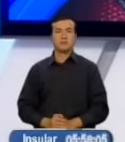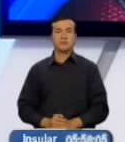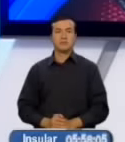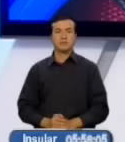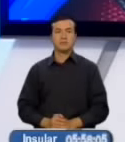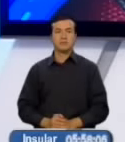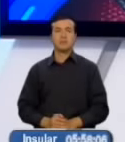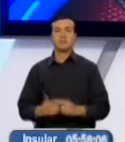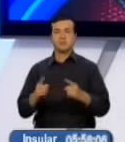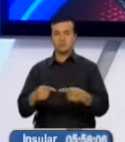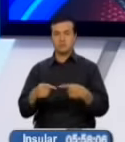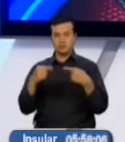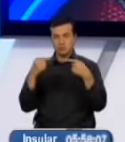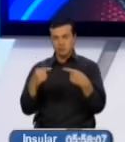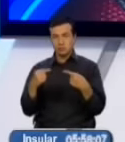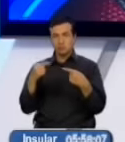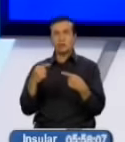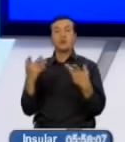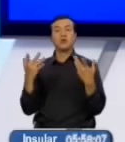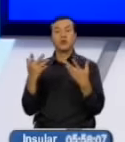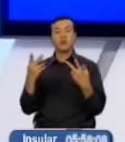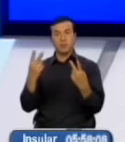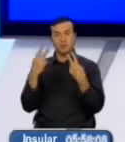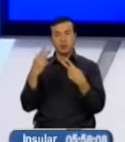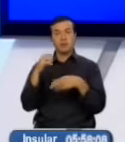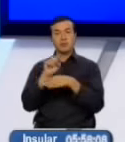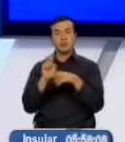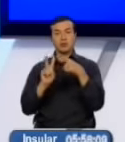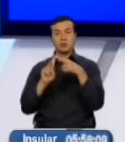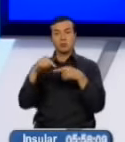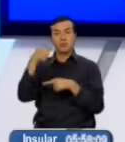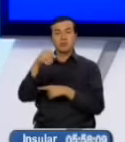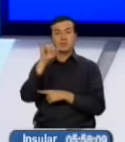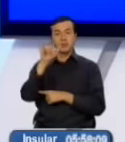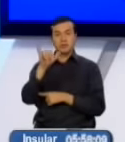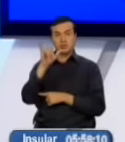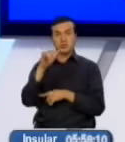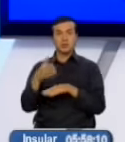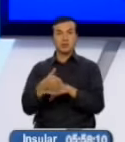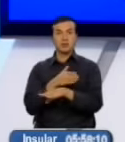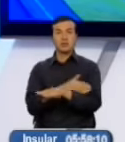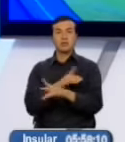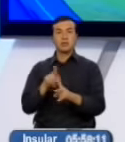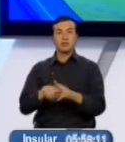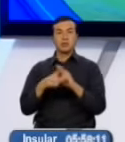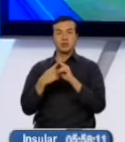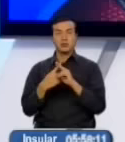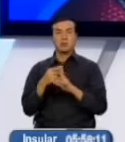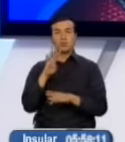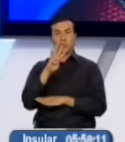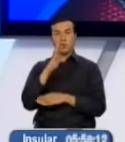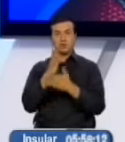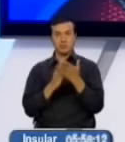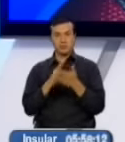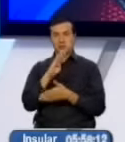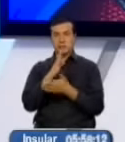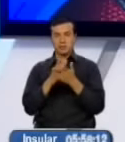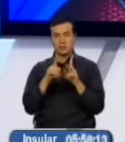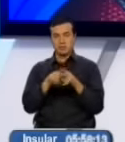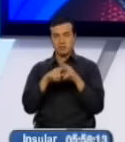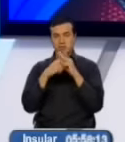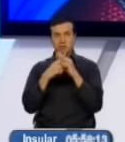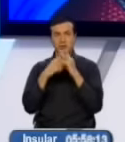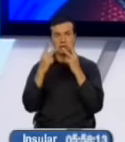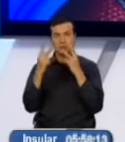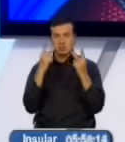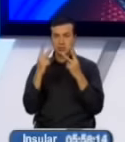El superclásico del fútbol capitalino estará aquí en la pantalla de Ecuador TV el próximo sábado. La previa la iniciaremos a las 16:30 con dos